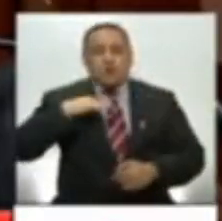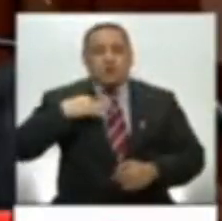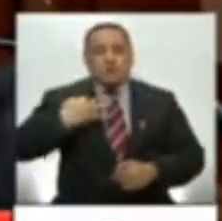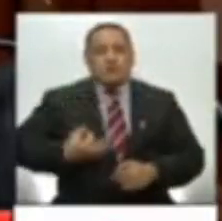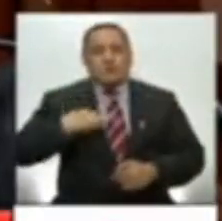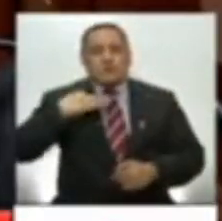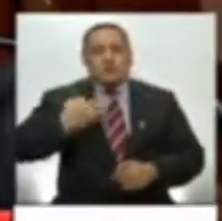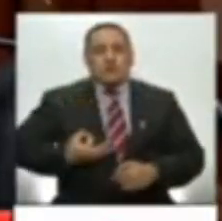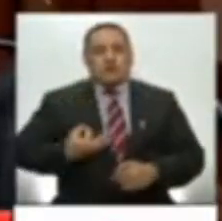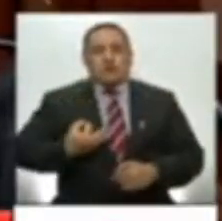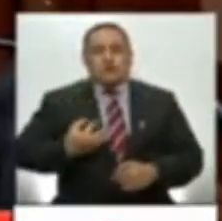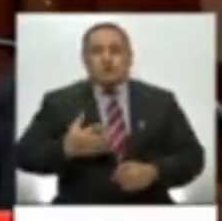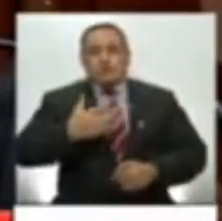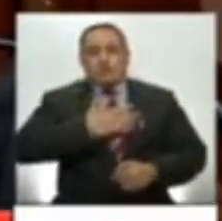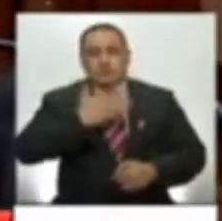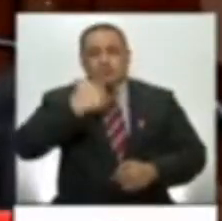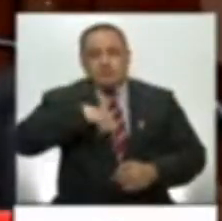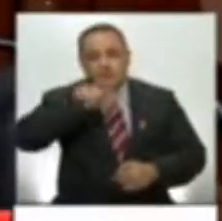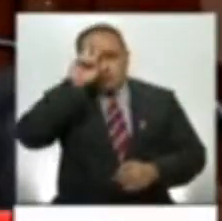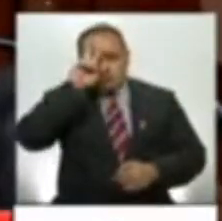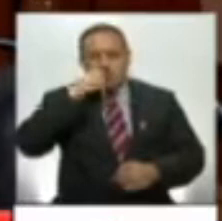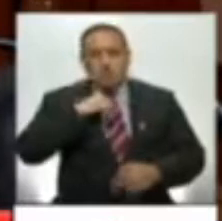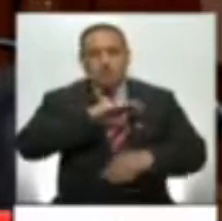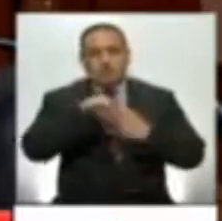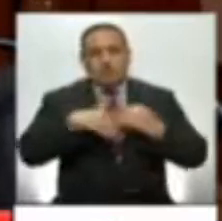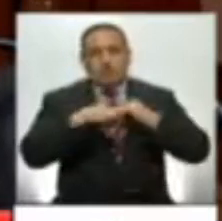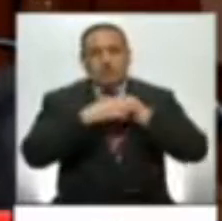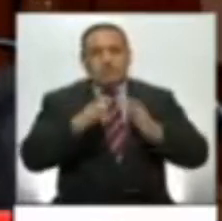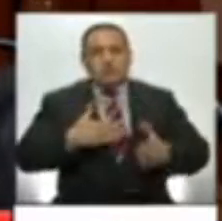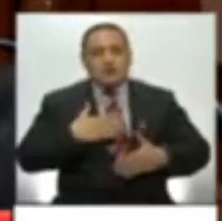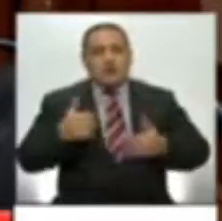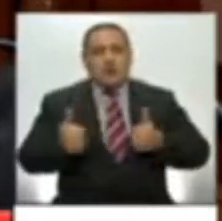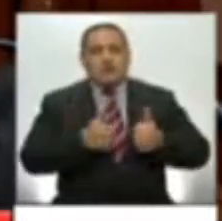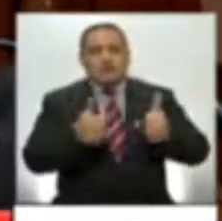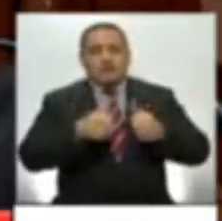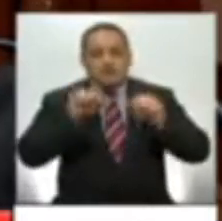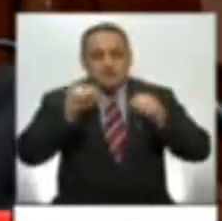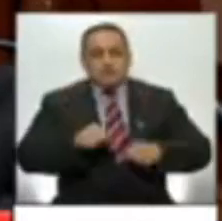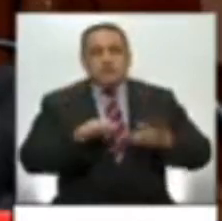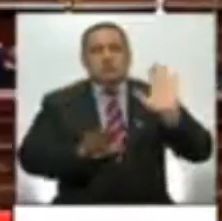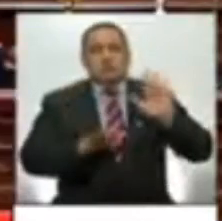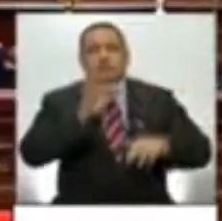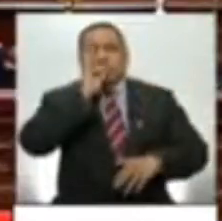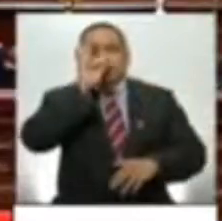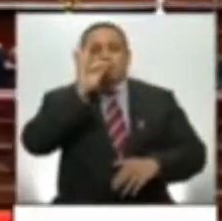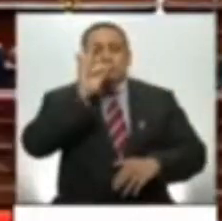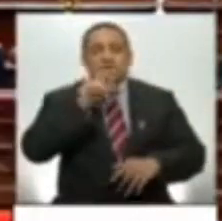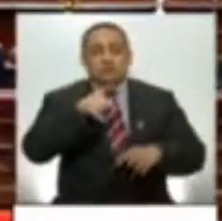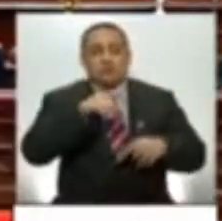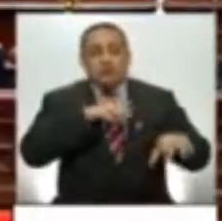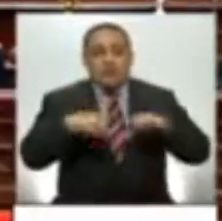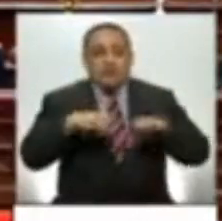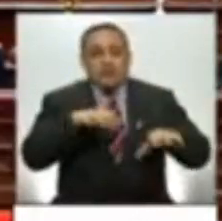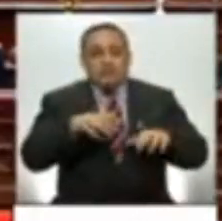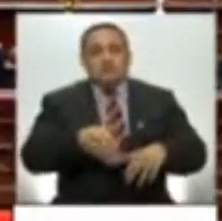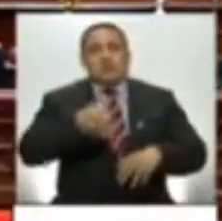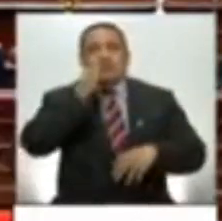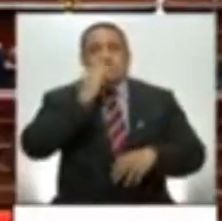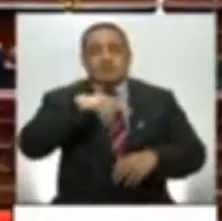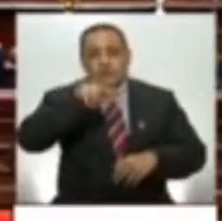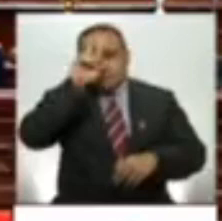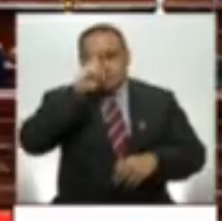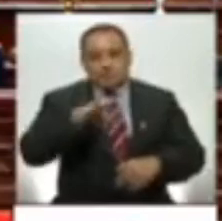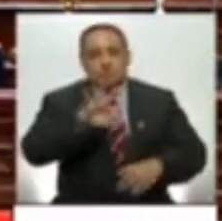Señores, por mi patria, la democracia y por Amazonas, sí, juro. Si así lo hace, que Dios y la patria